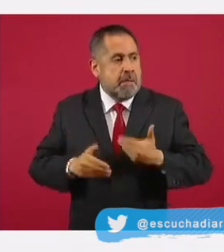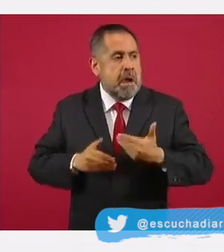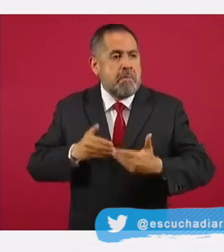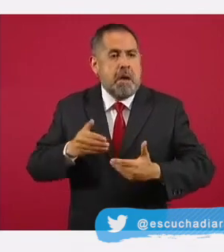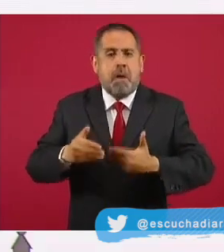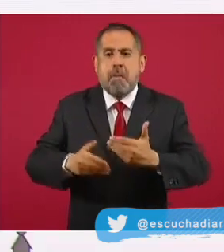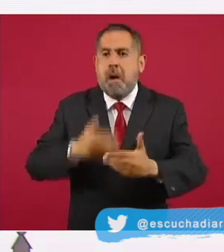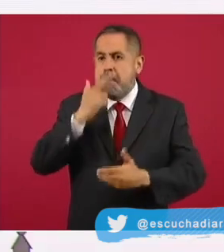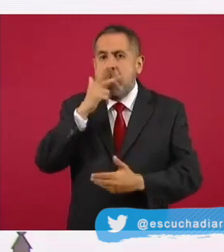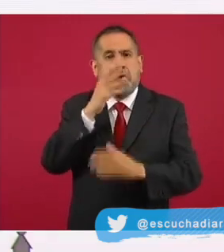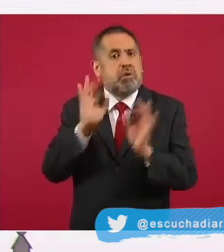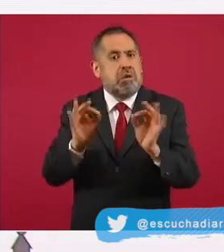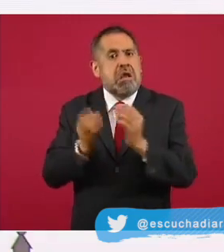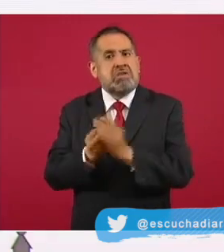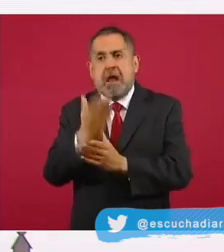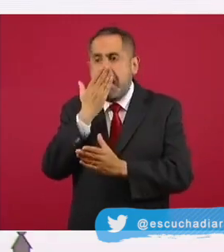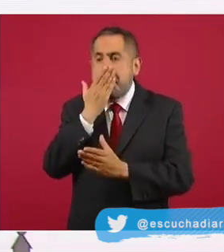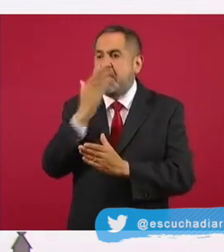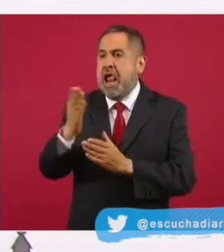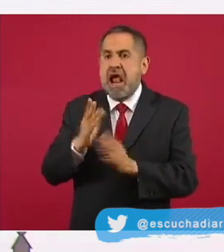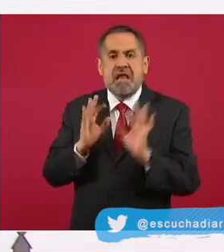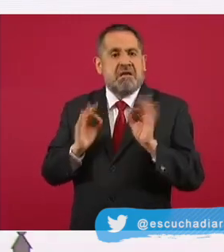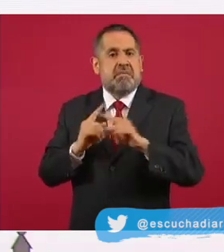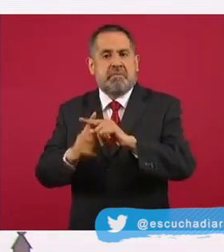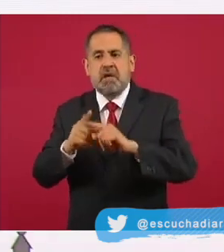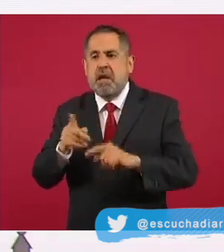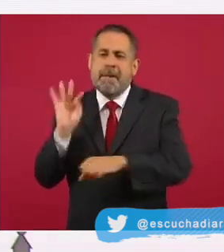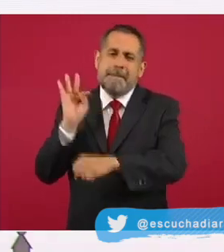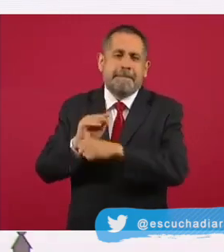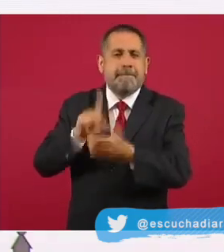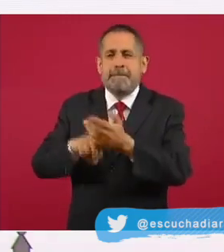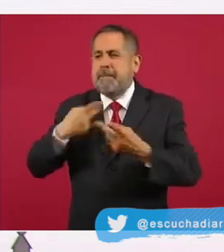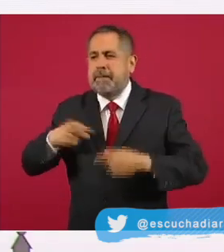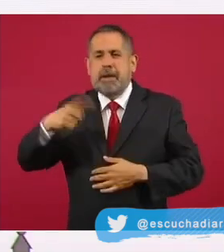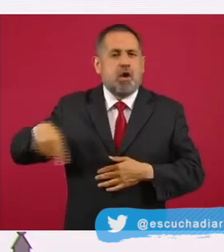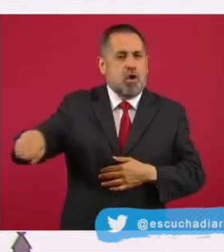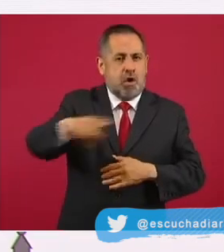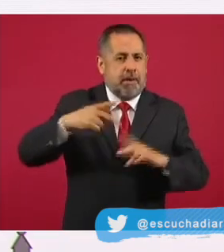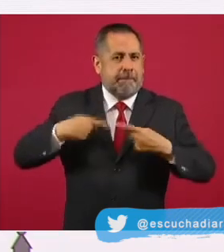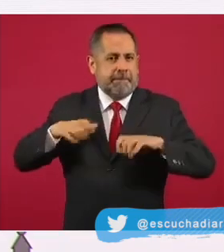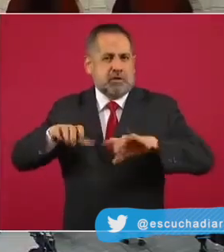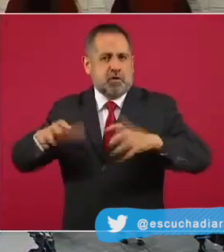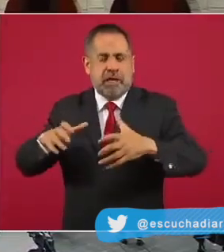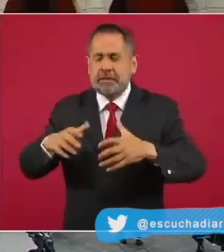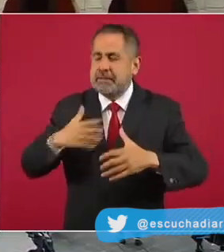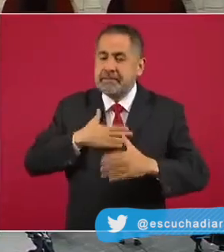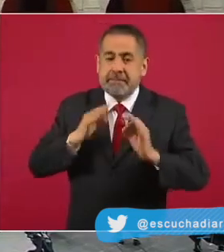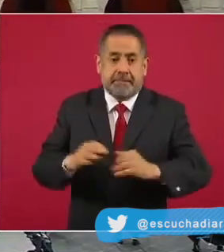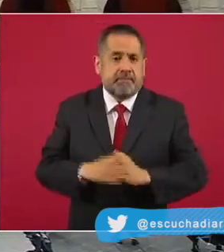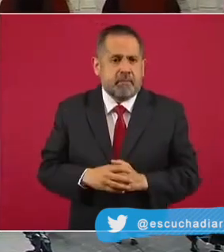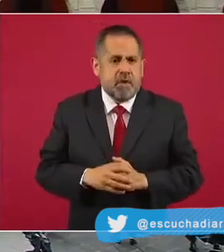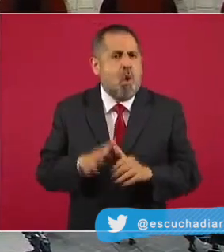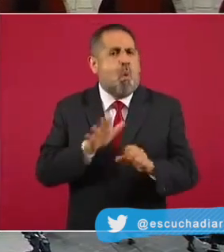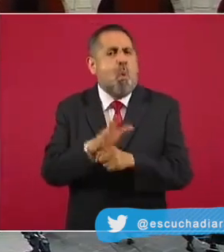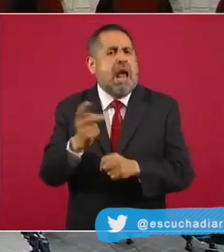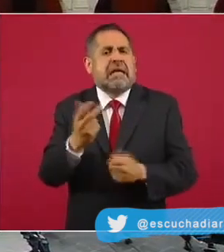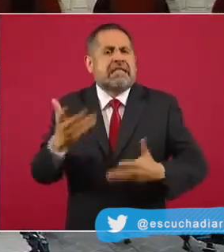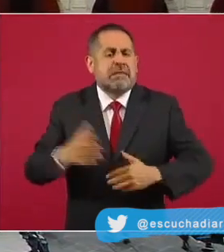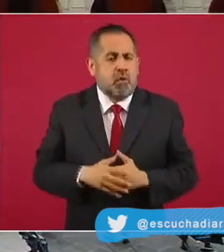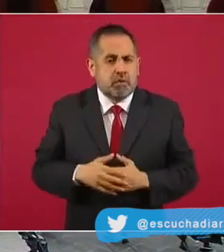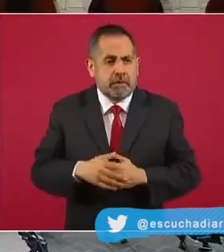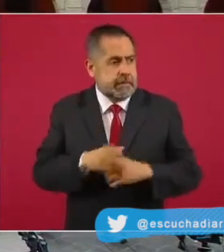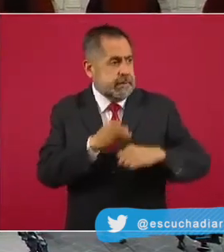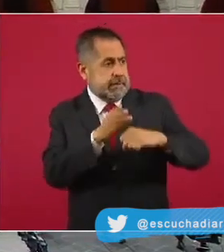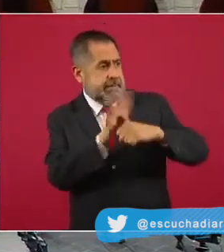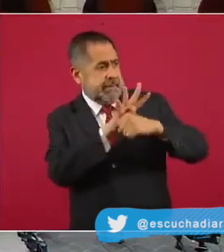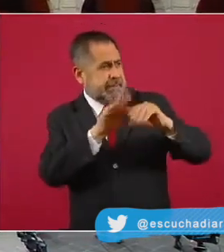la adversidad por el bien del pueblo y de nuestra nación. En cuanto a las acciones para combatir